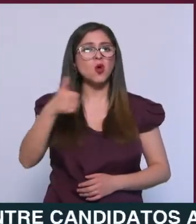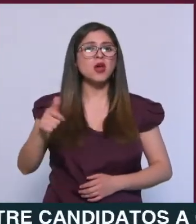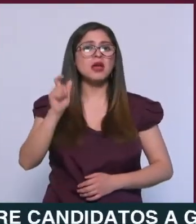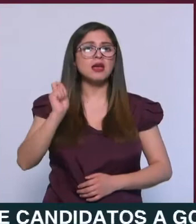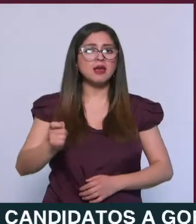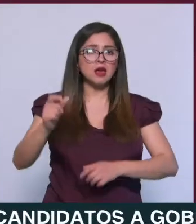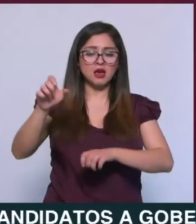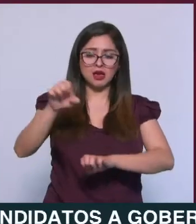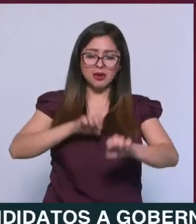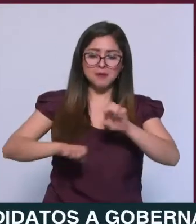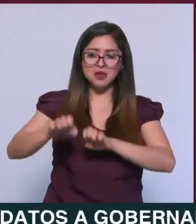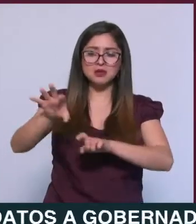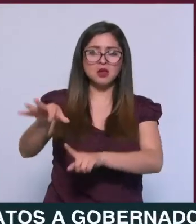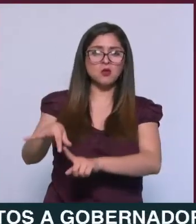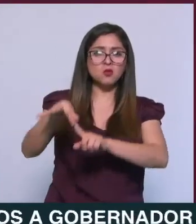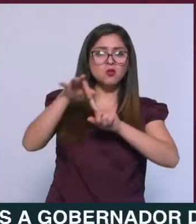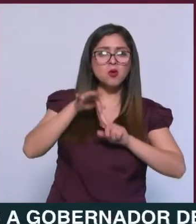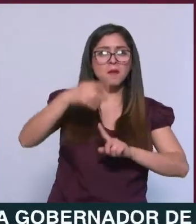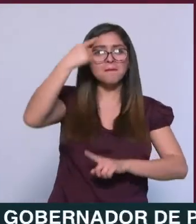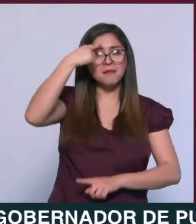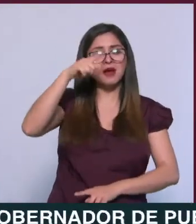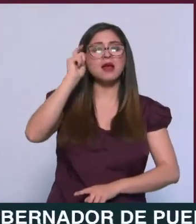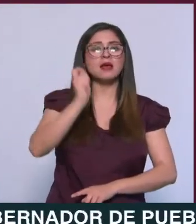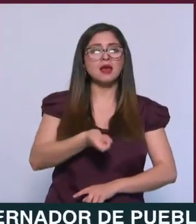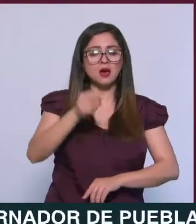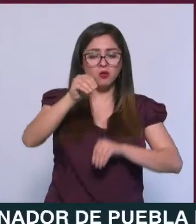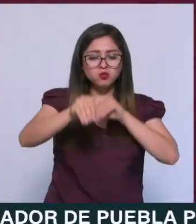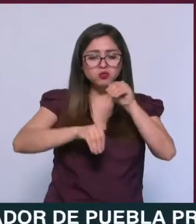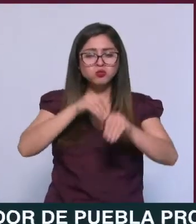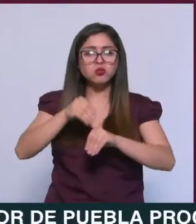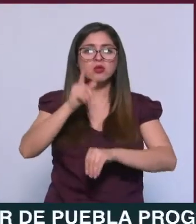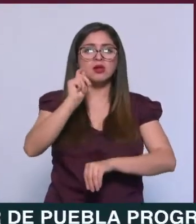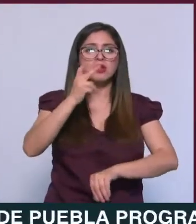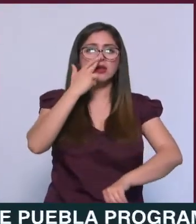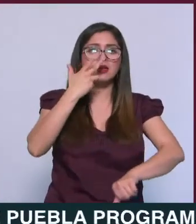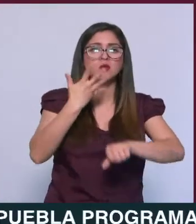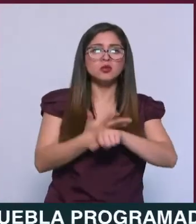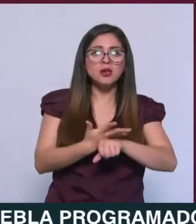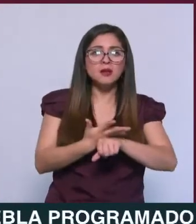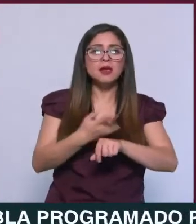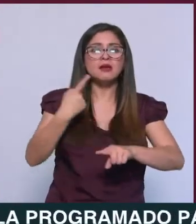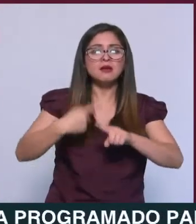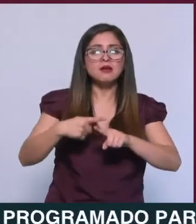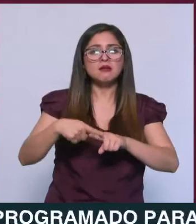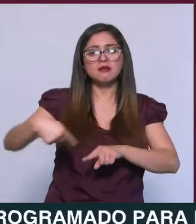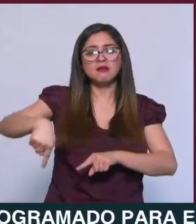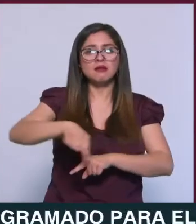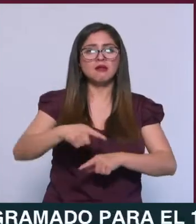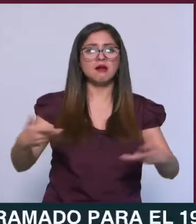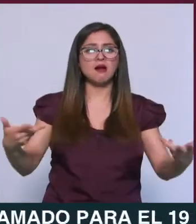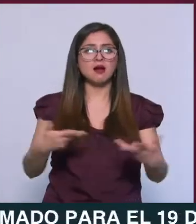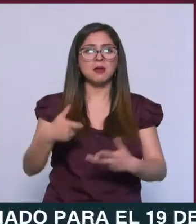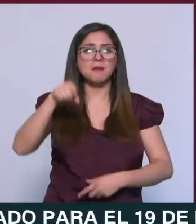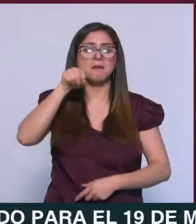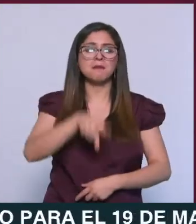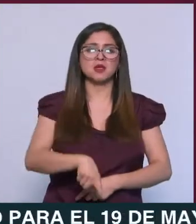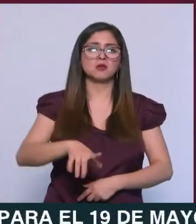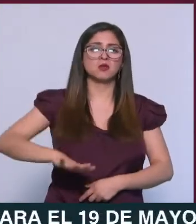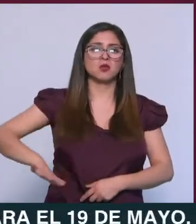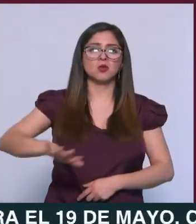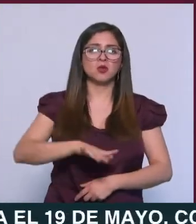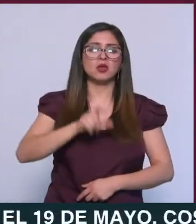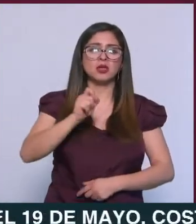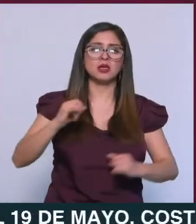para la elaboración de tareas que puedan realizar